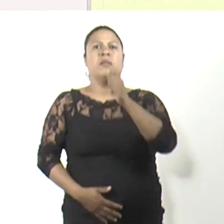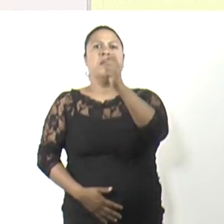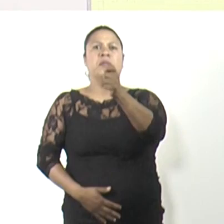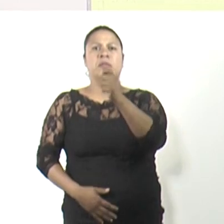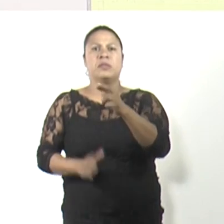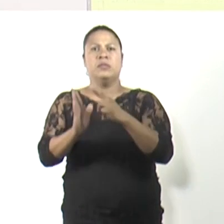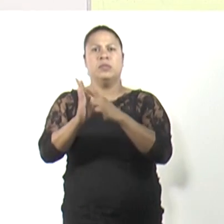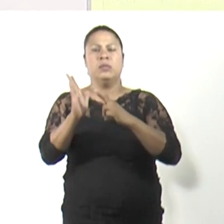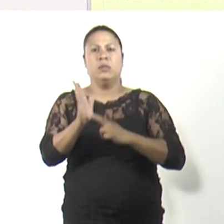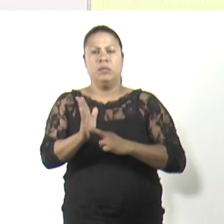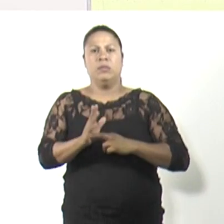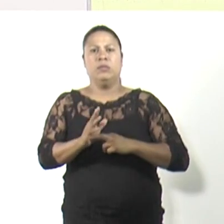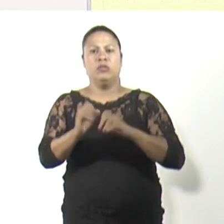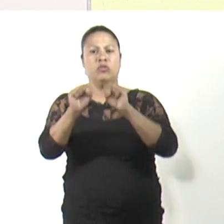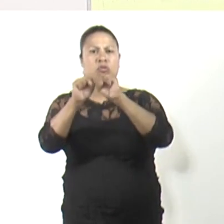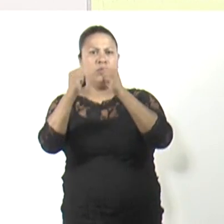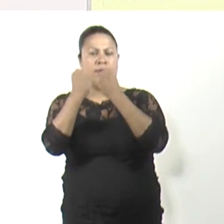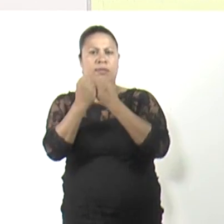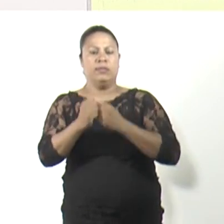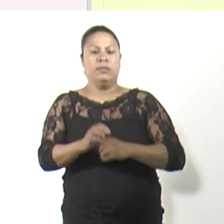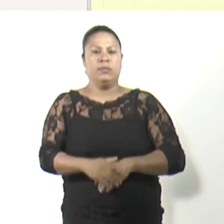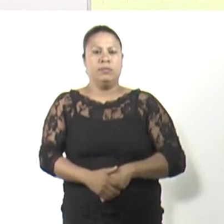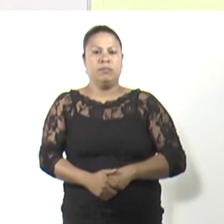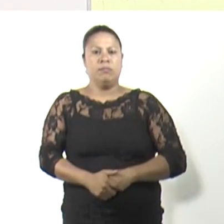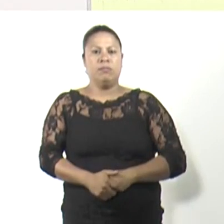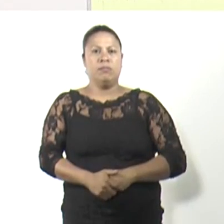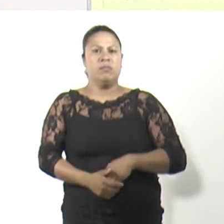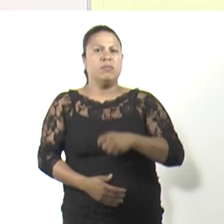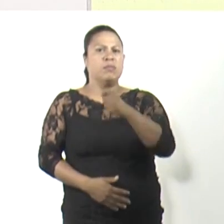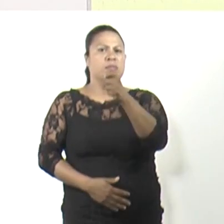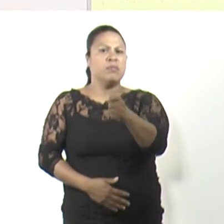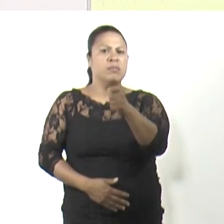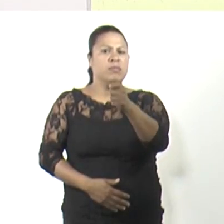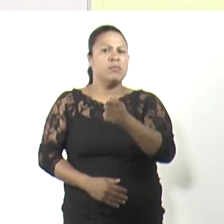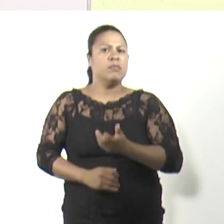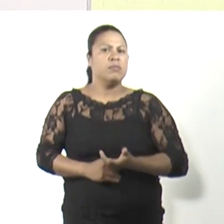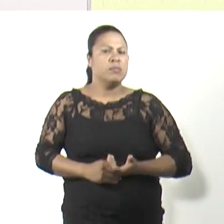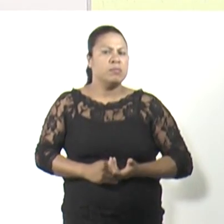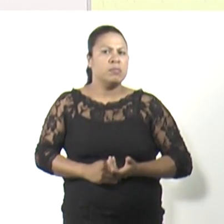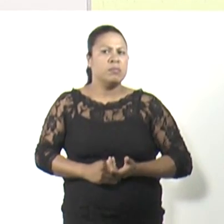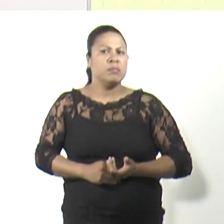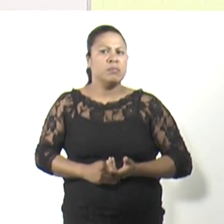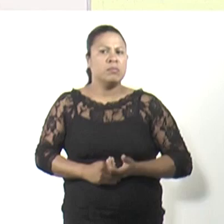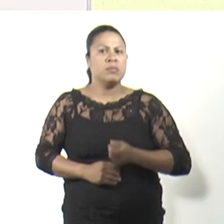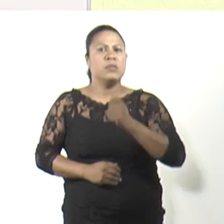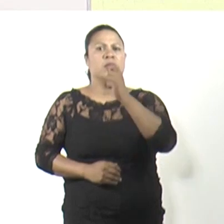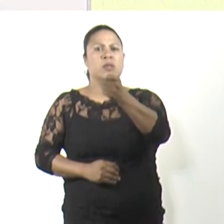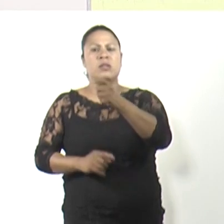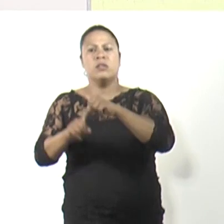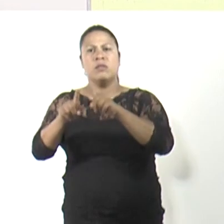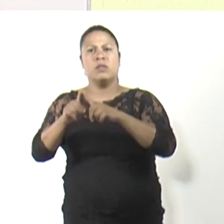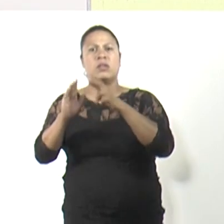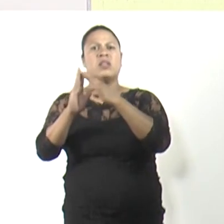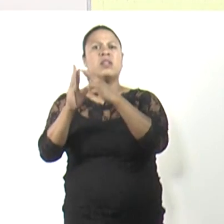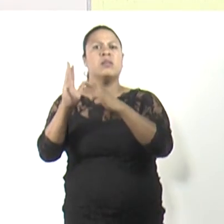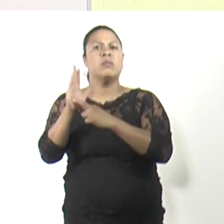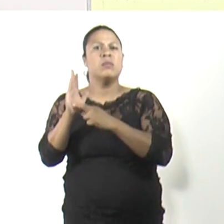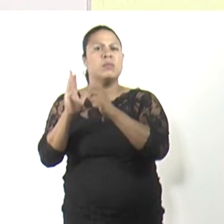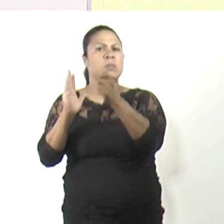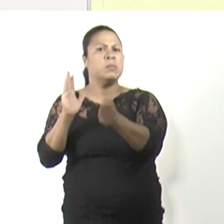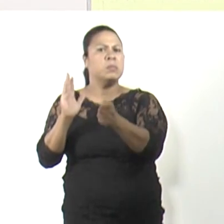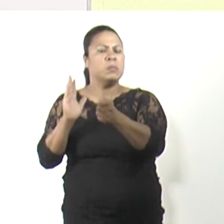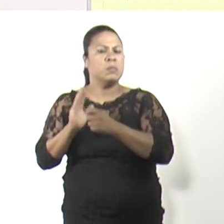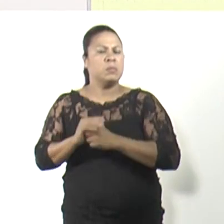reglas sociales? ¿Qué son preceptos? ¿Qué es un reglamento, pues?